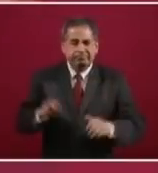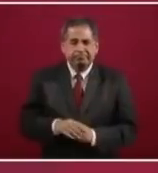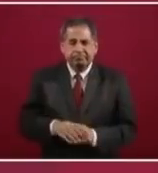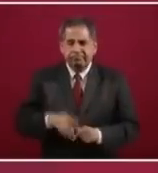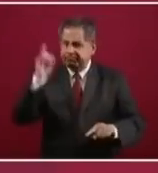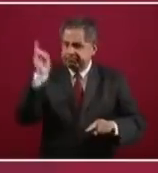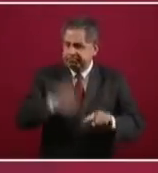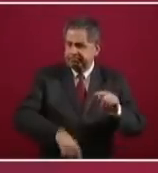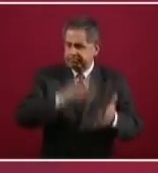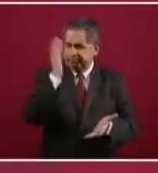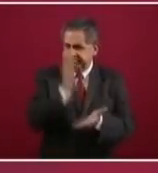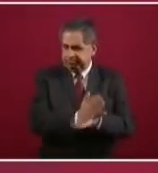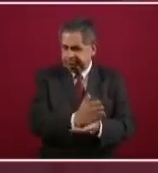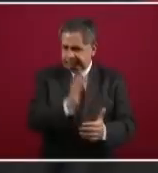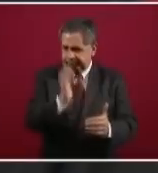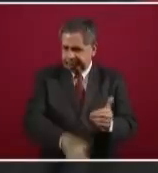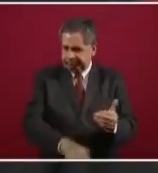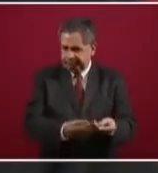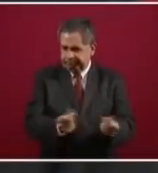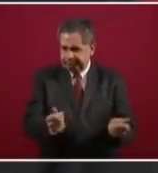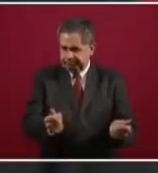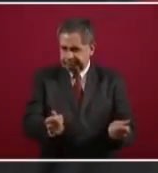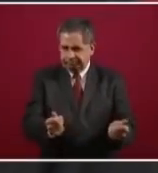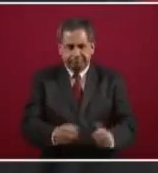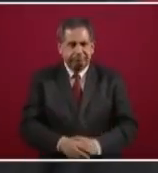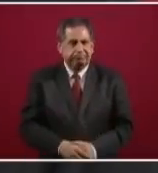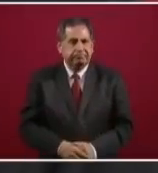se va a terminar.